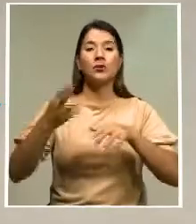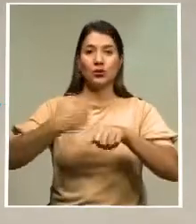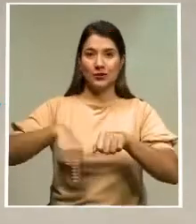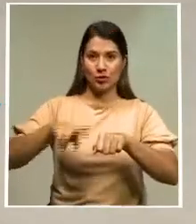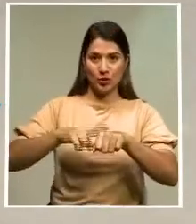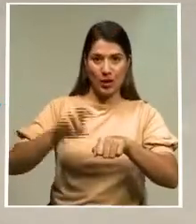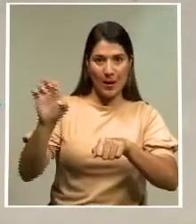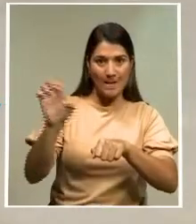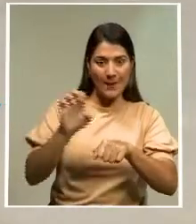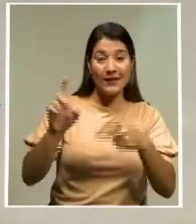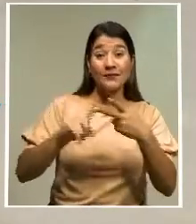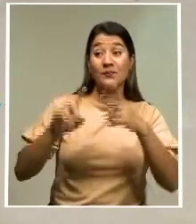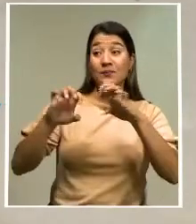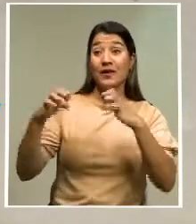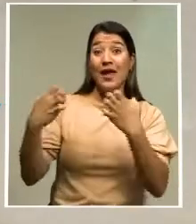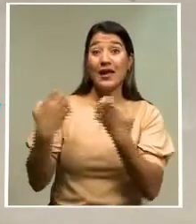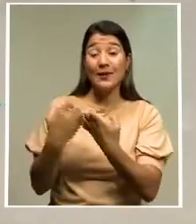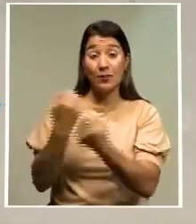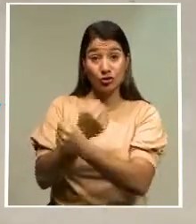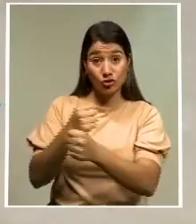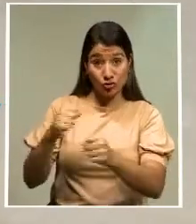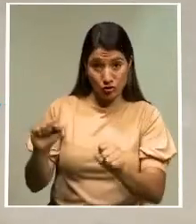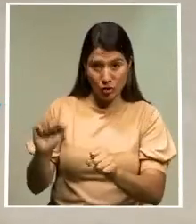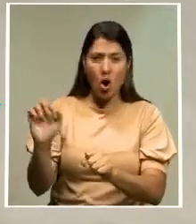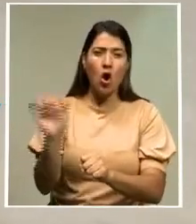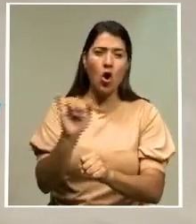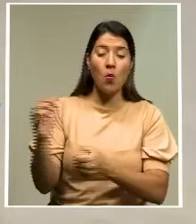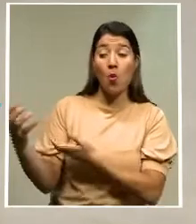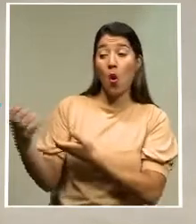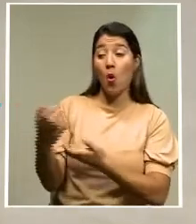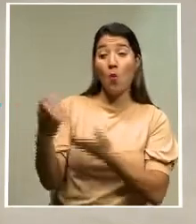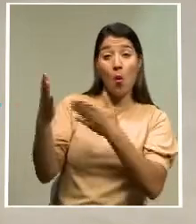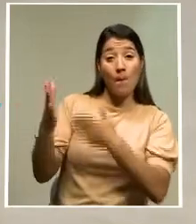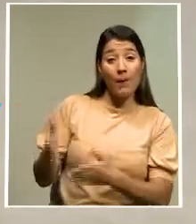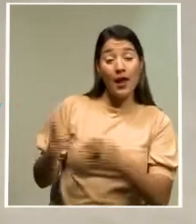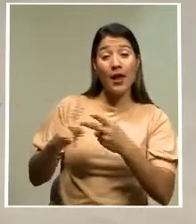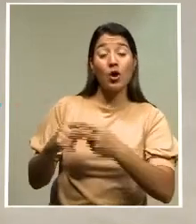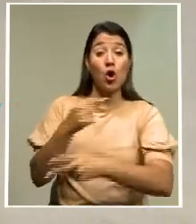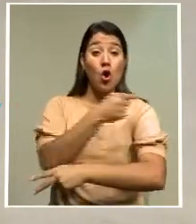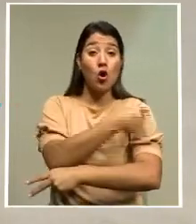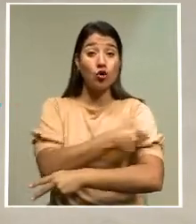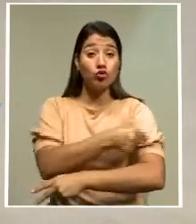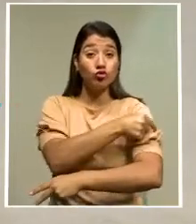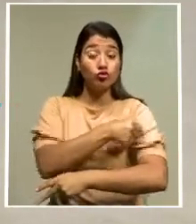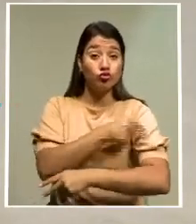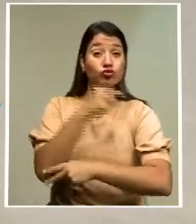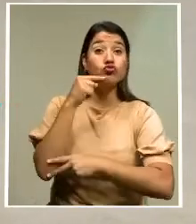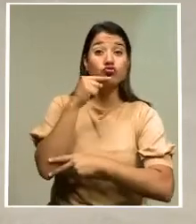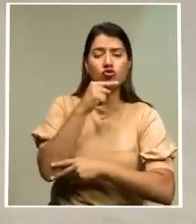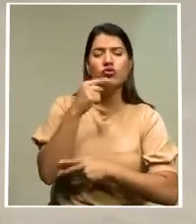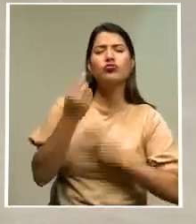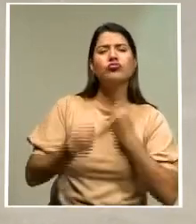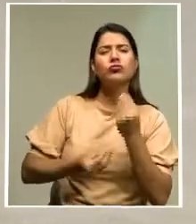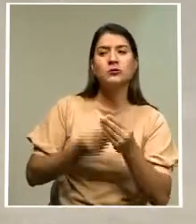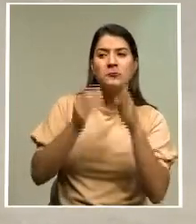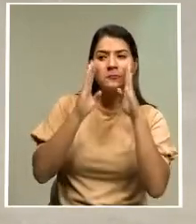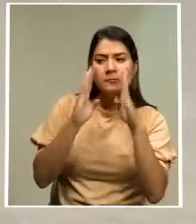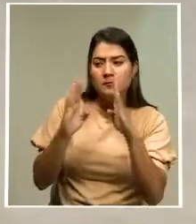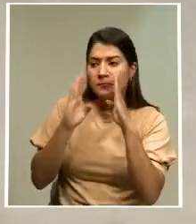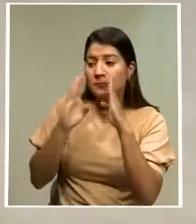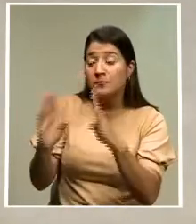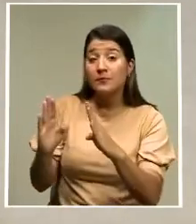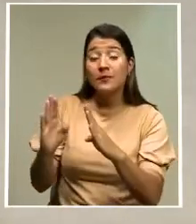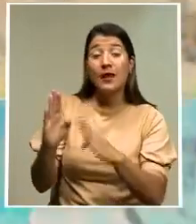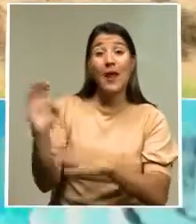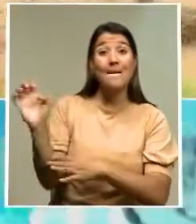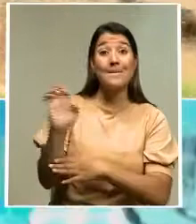cuerpos de socorro y de rescate, tanto el Cuerpo de Bomberos como la Cruz Roja, han venido realizando la atención por las emergencias